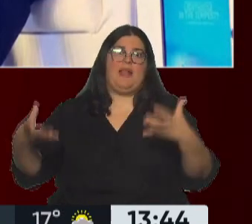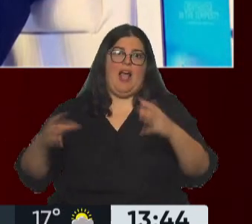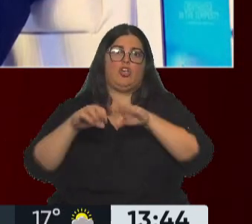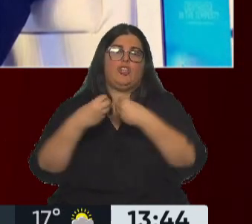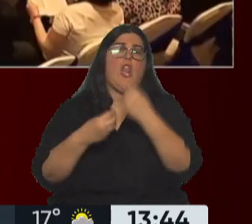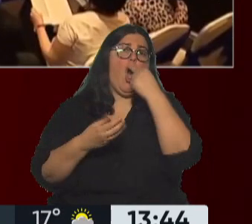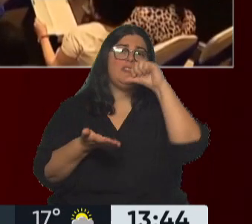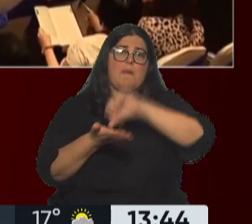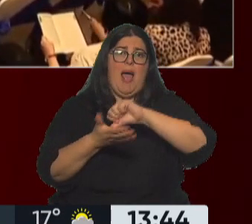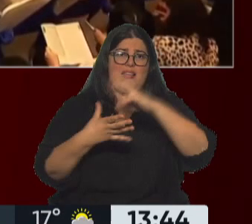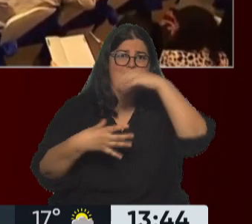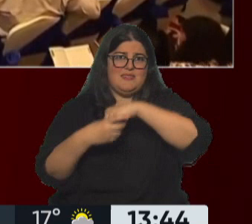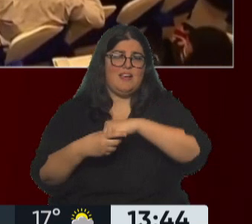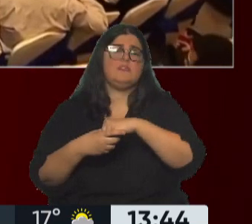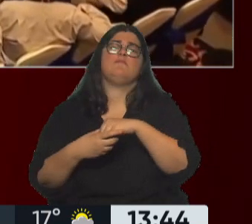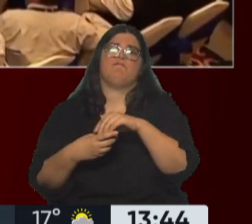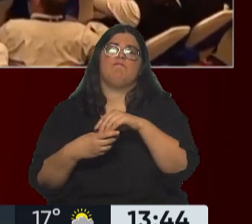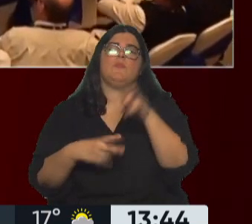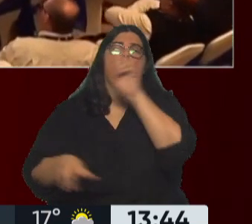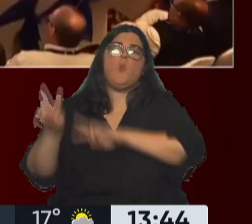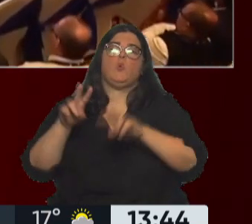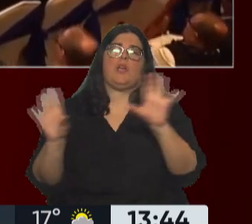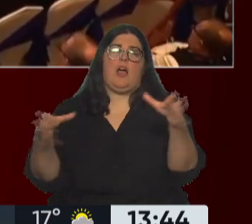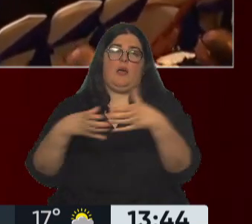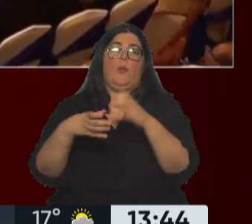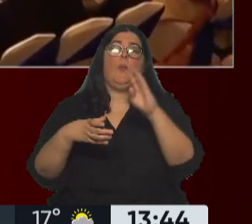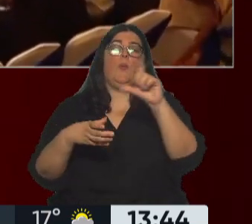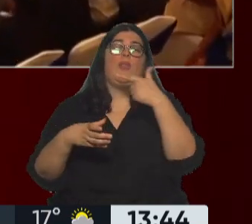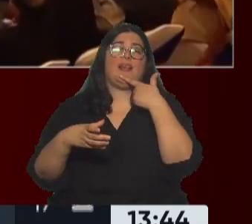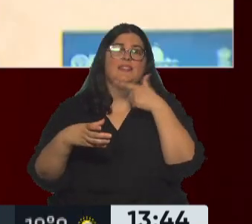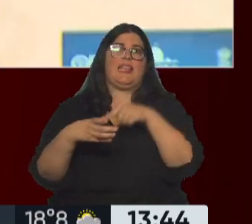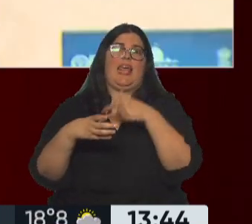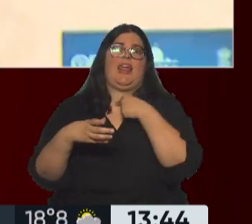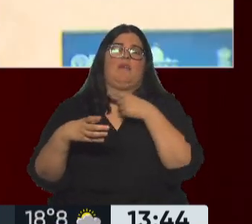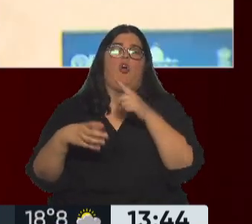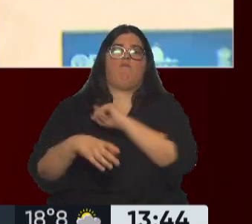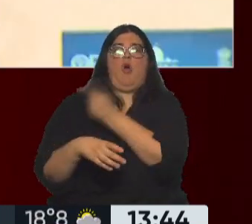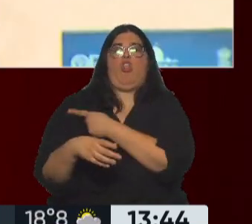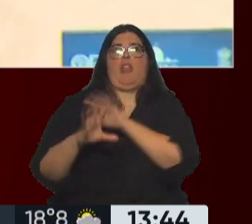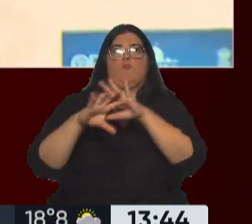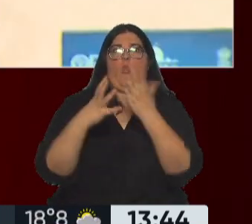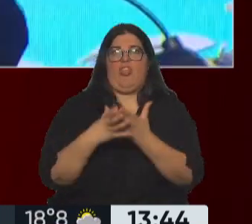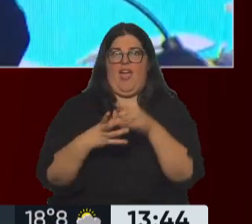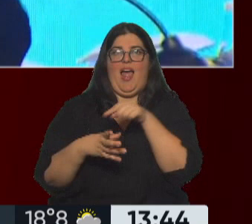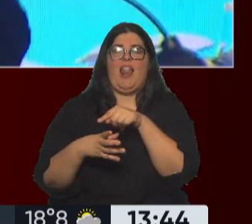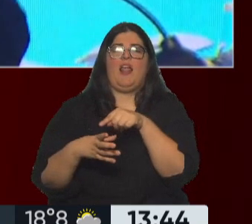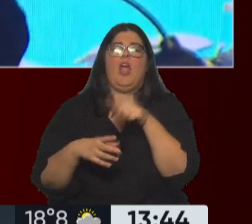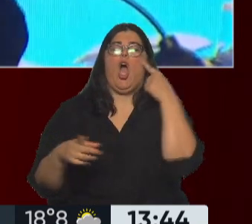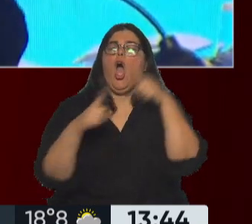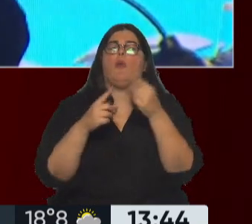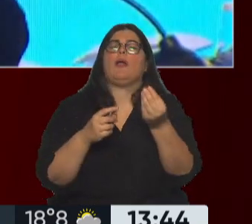procuran posicionarse como un polo de poder mundial que, reitero, busca